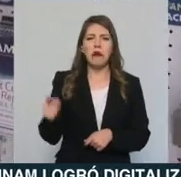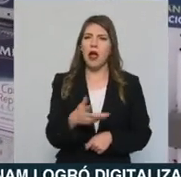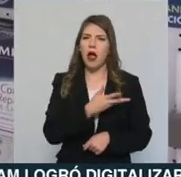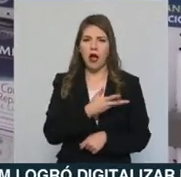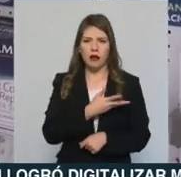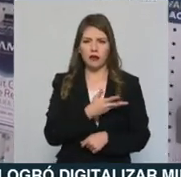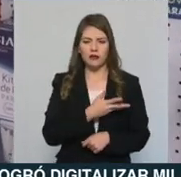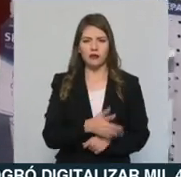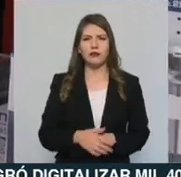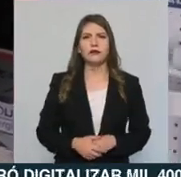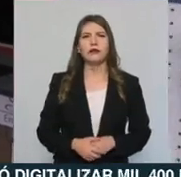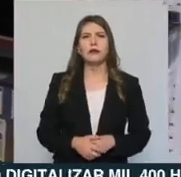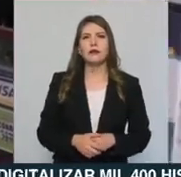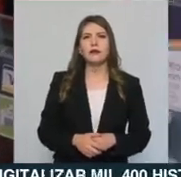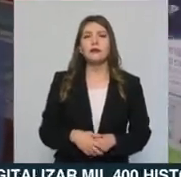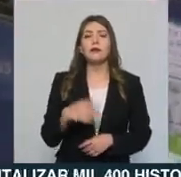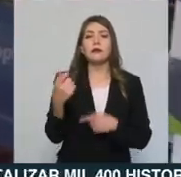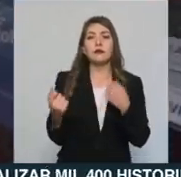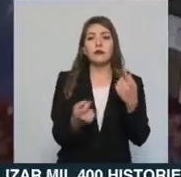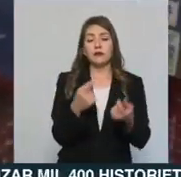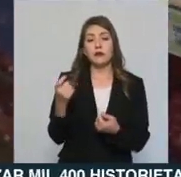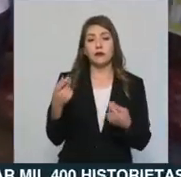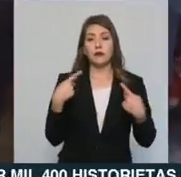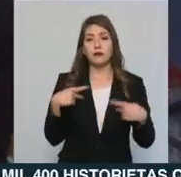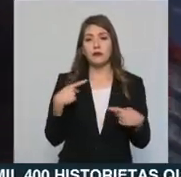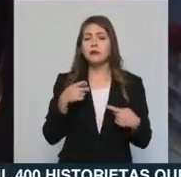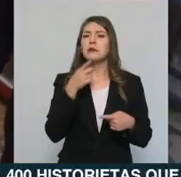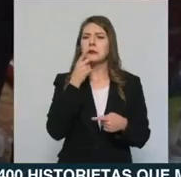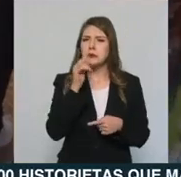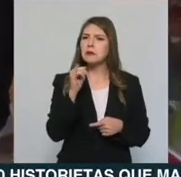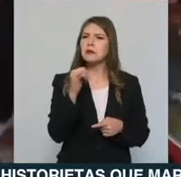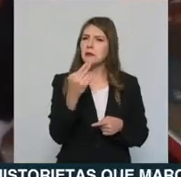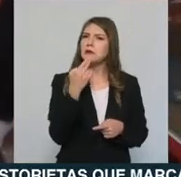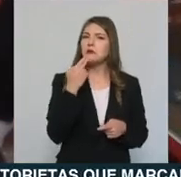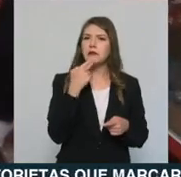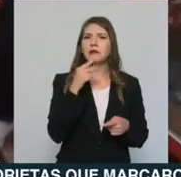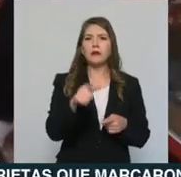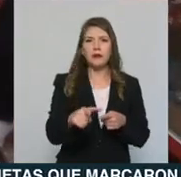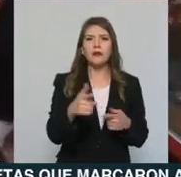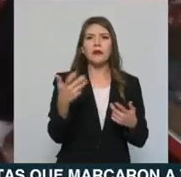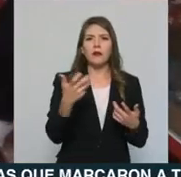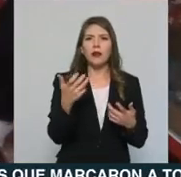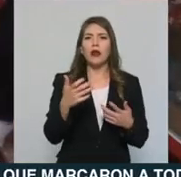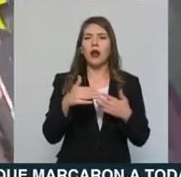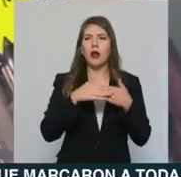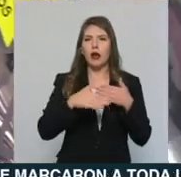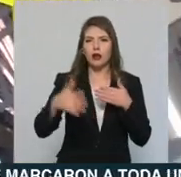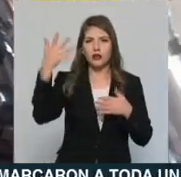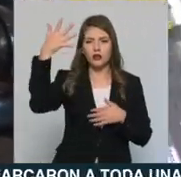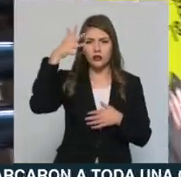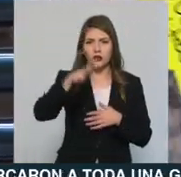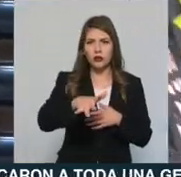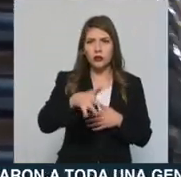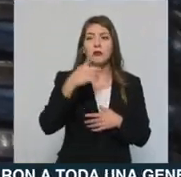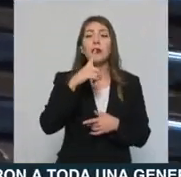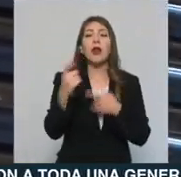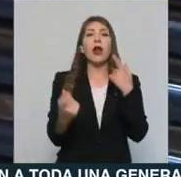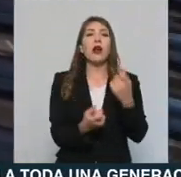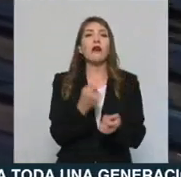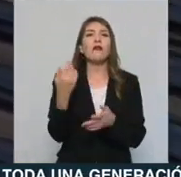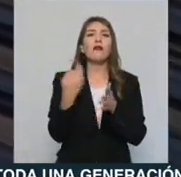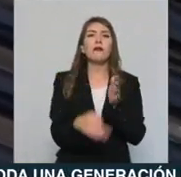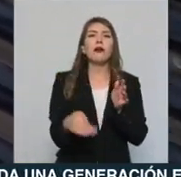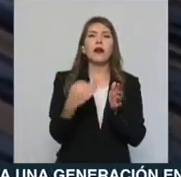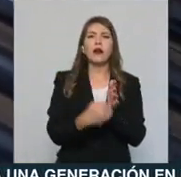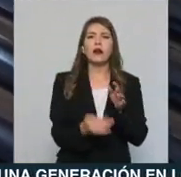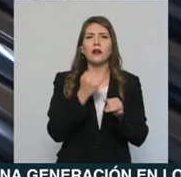Algunos capitalinos confirman las ventajas de los calentadores solares. Sin embargo, aún hay quien no tiene la información suficiente sobre